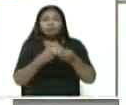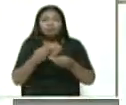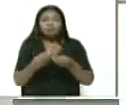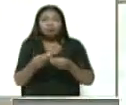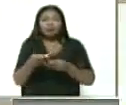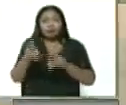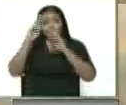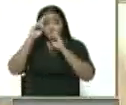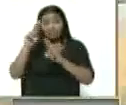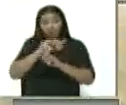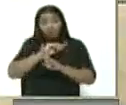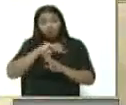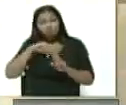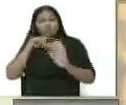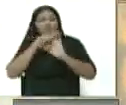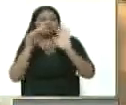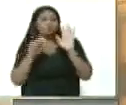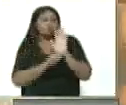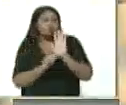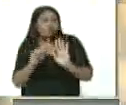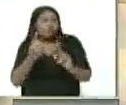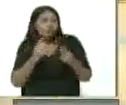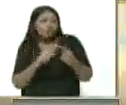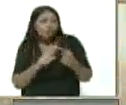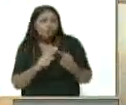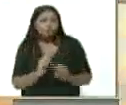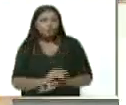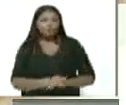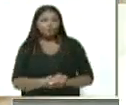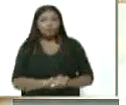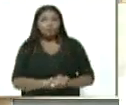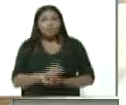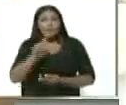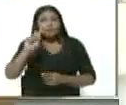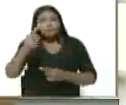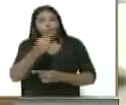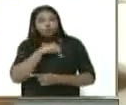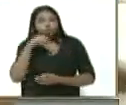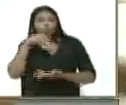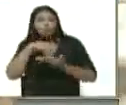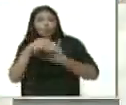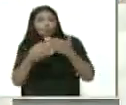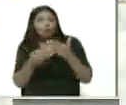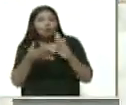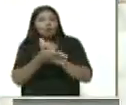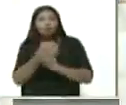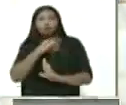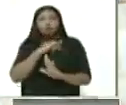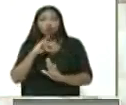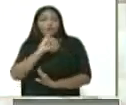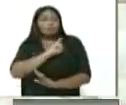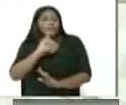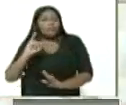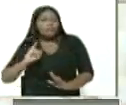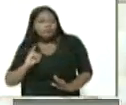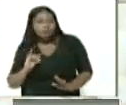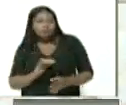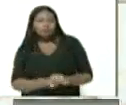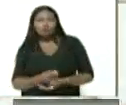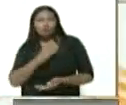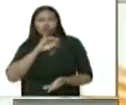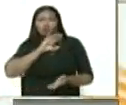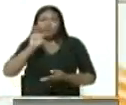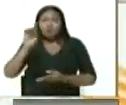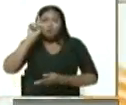constitución bien y uno de los principios que nosotros establecemos es que somos independientes somos soberanos